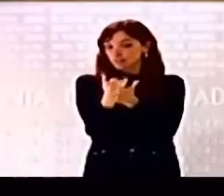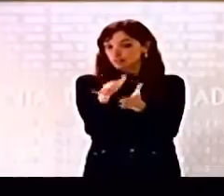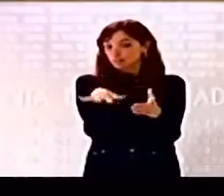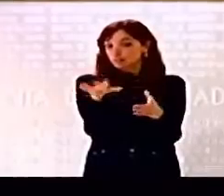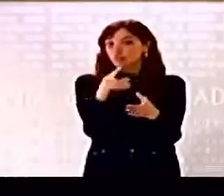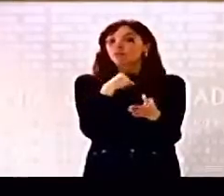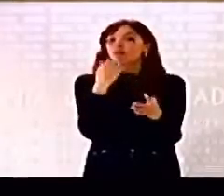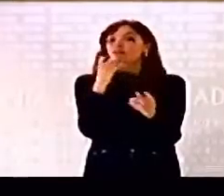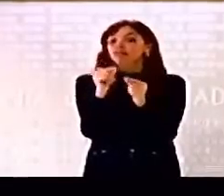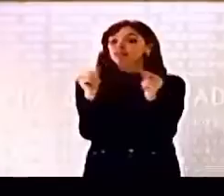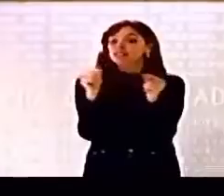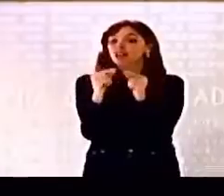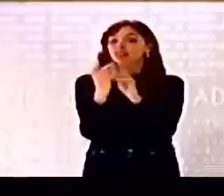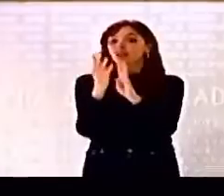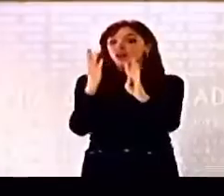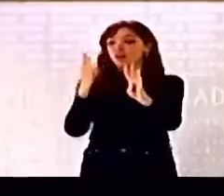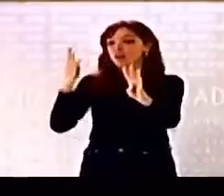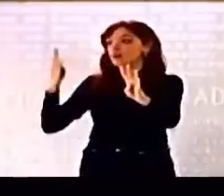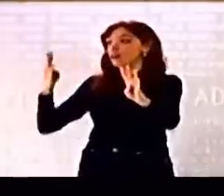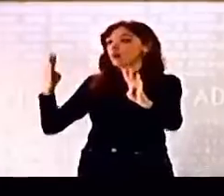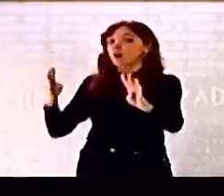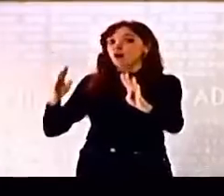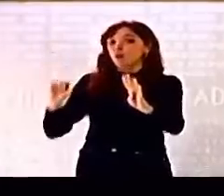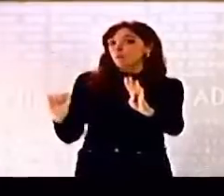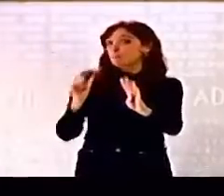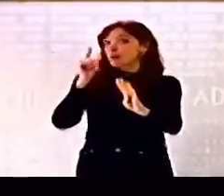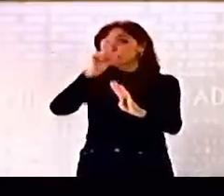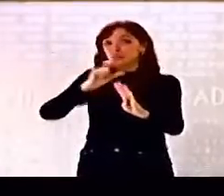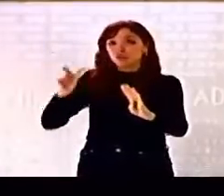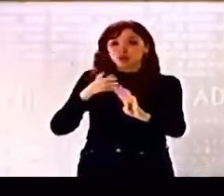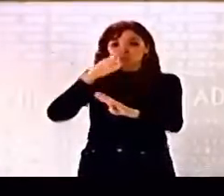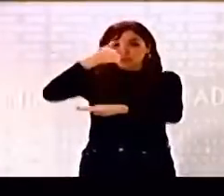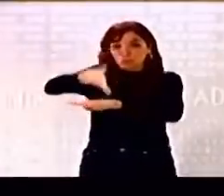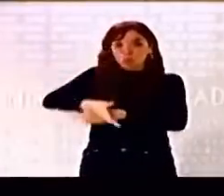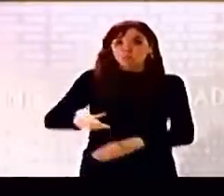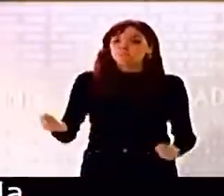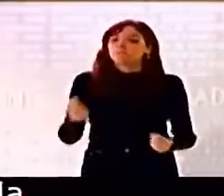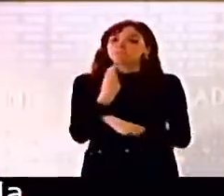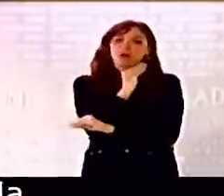distancia de seguridad en las colas, que vayan cuanto más gente mejor.